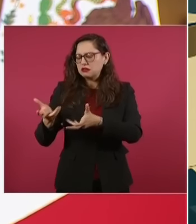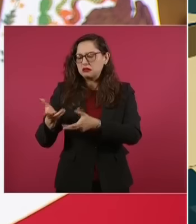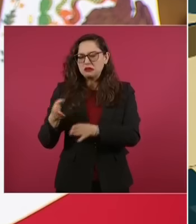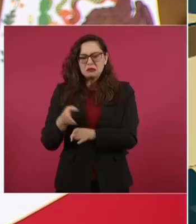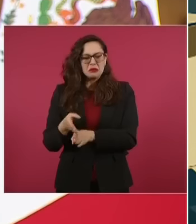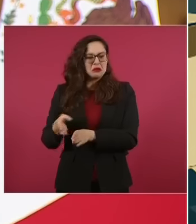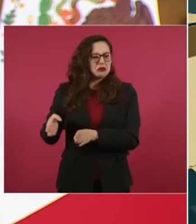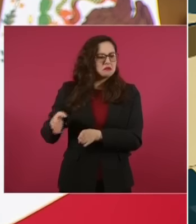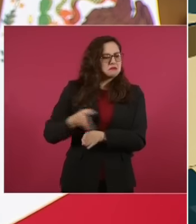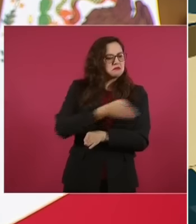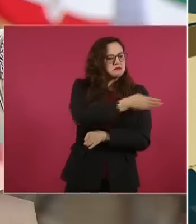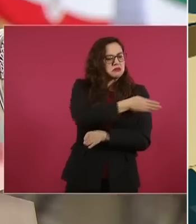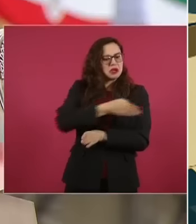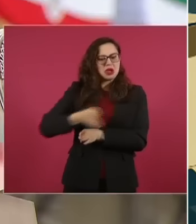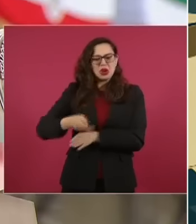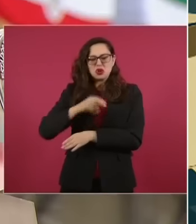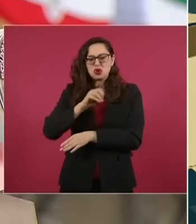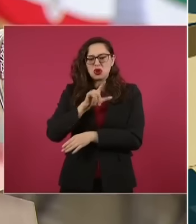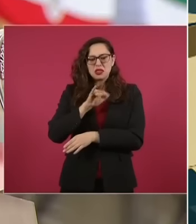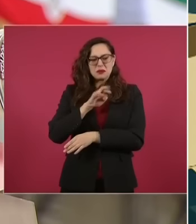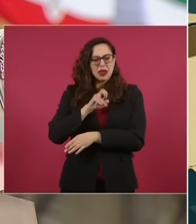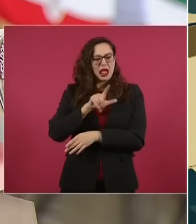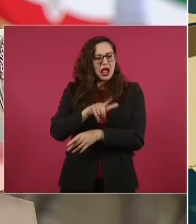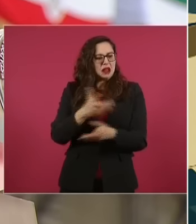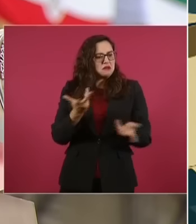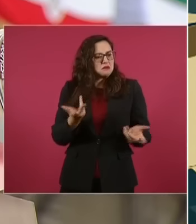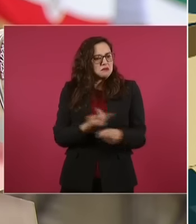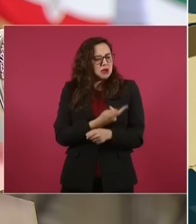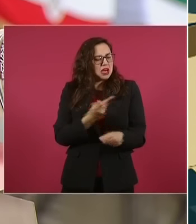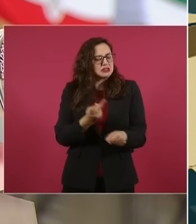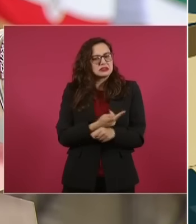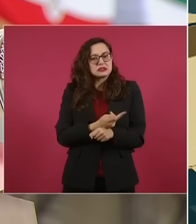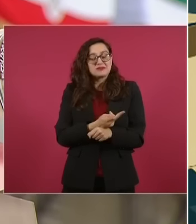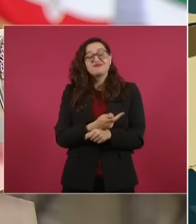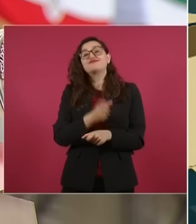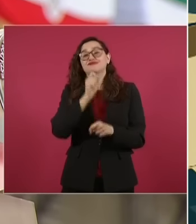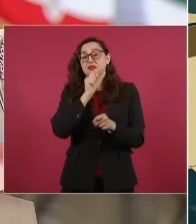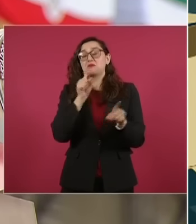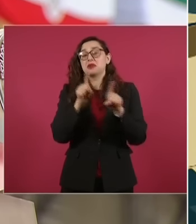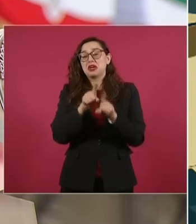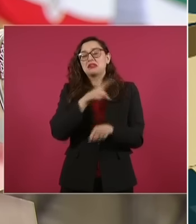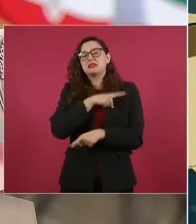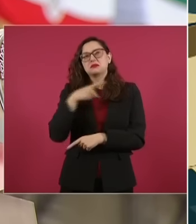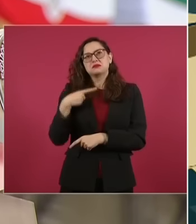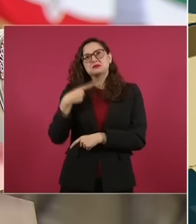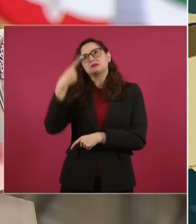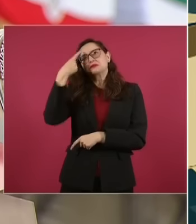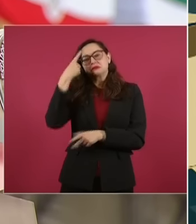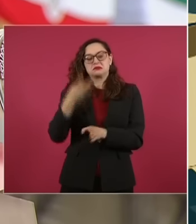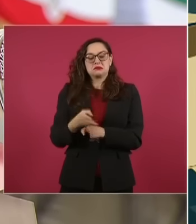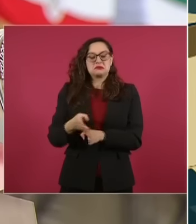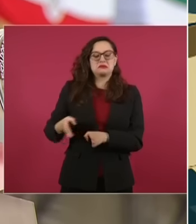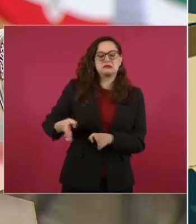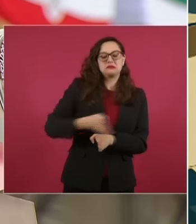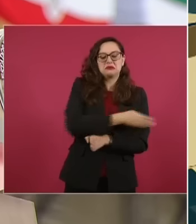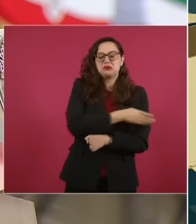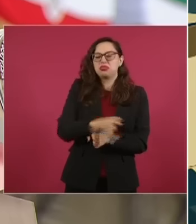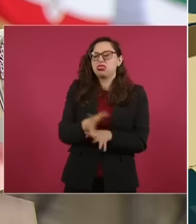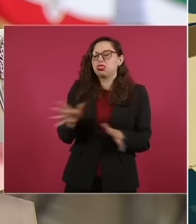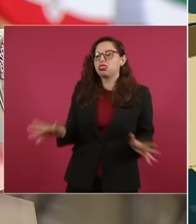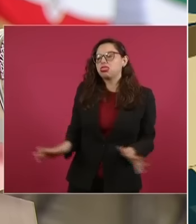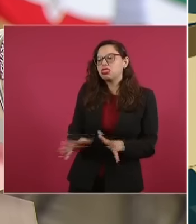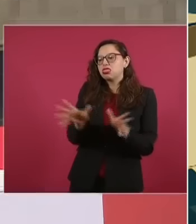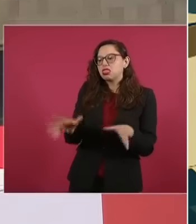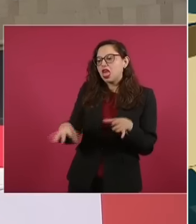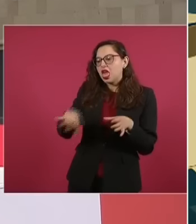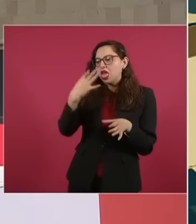mini-mi, era mini-mitin, ¿no? Entonces la señorita o señora alcalde llegó,